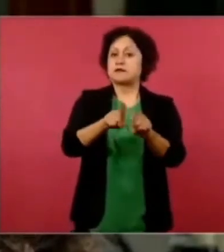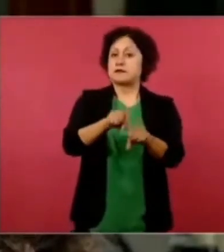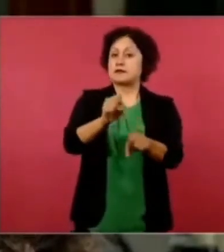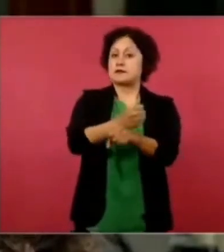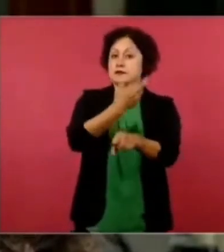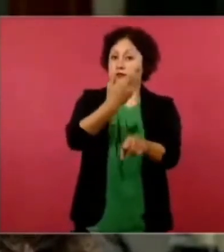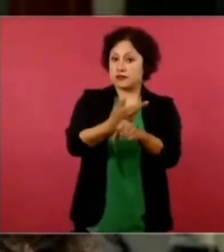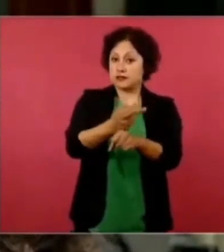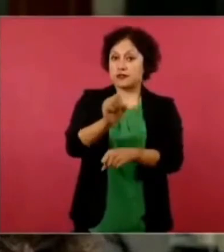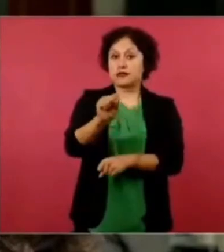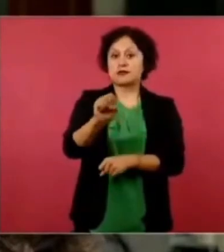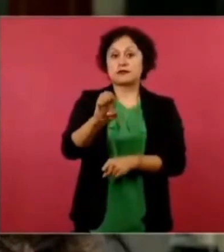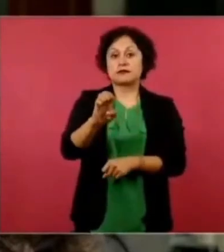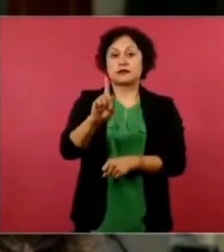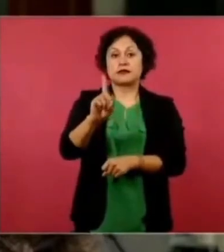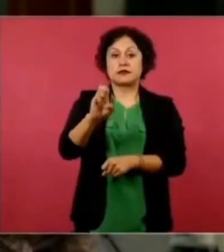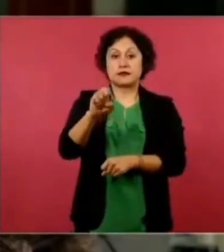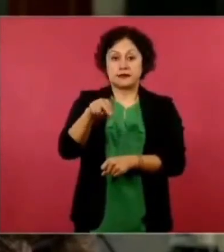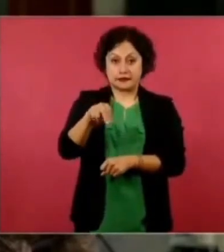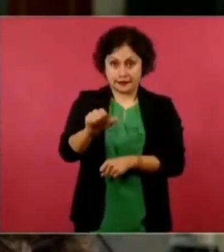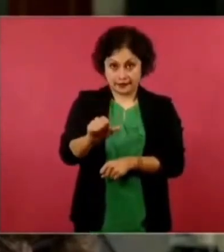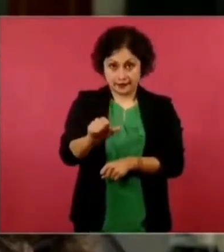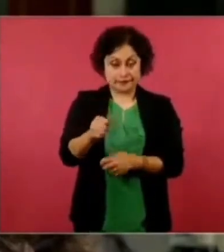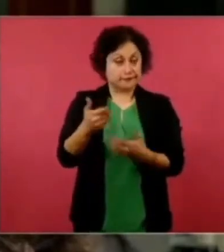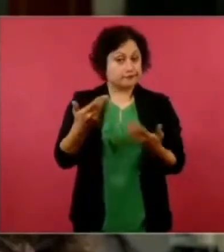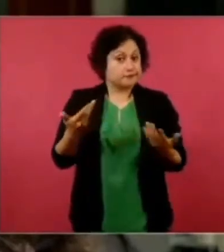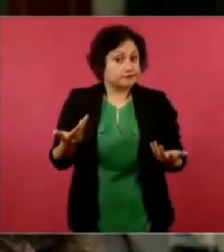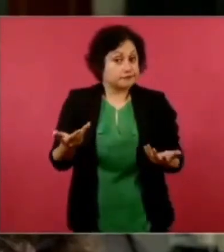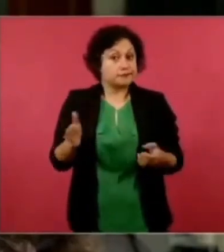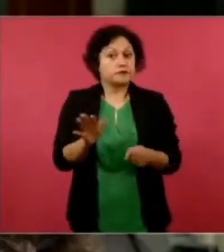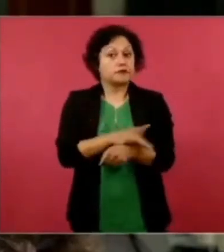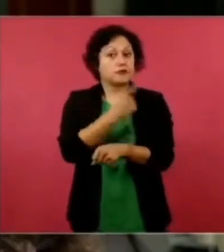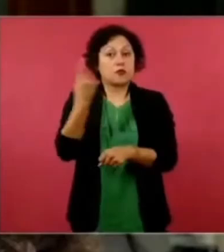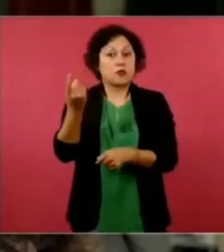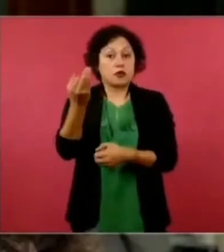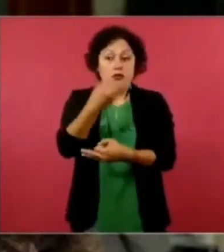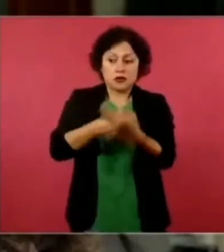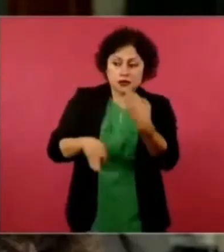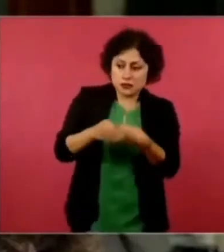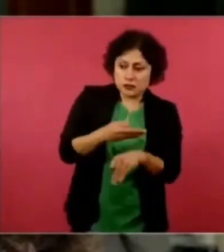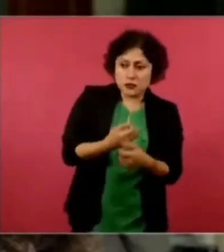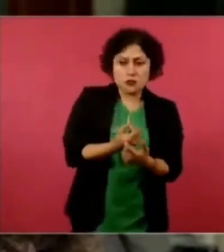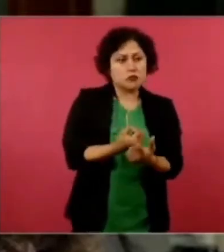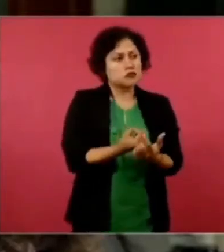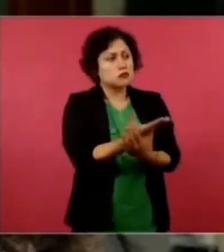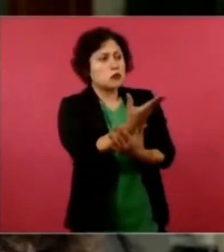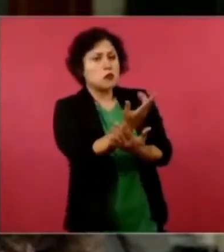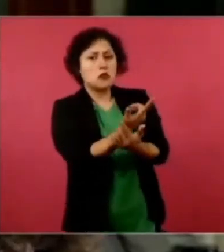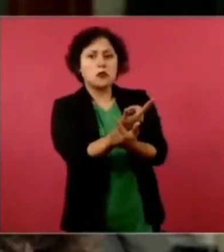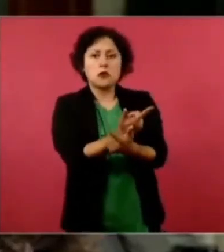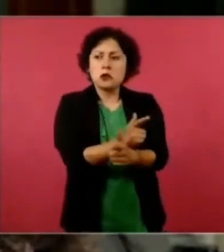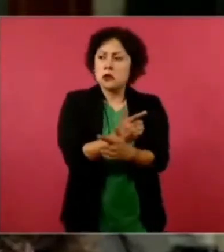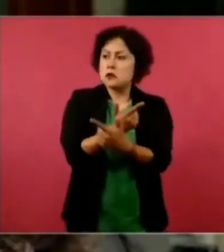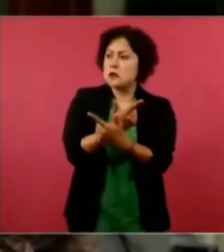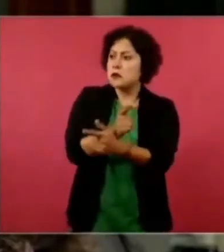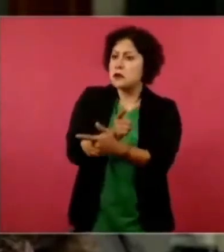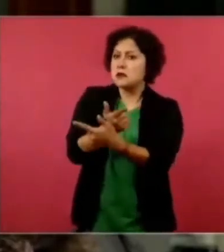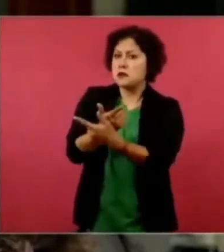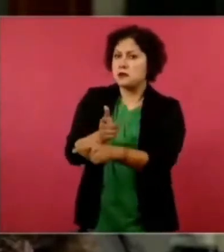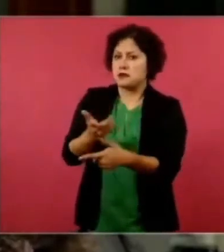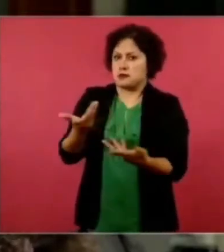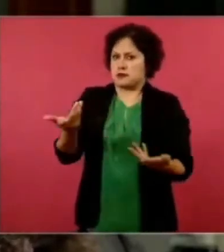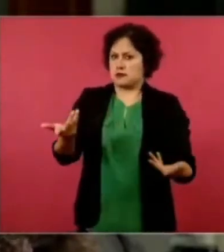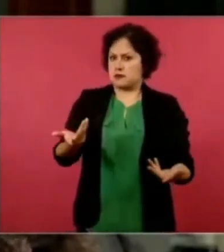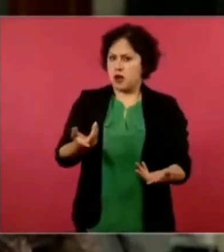Nacional, porque pues prácticamente todos están saliendo libres y no es un número menor, es un